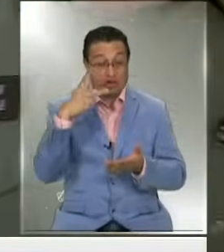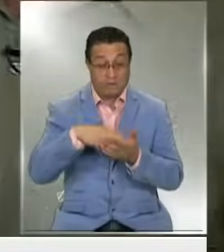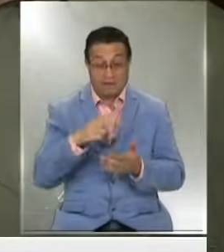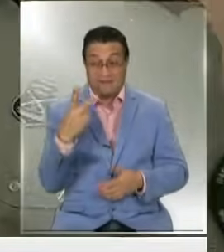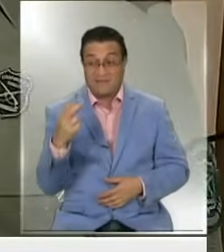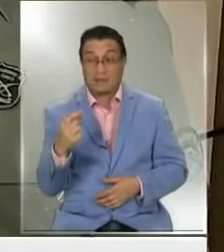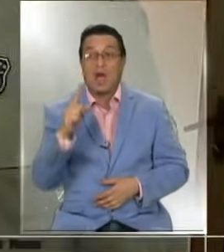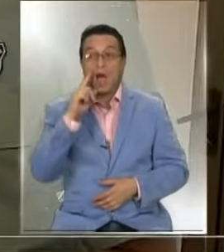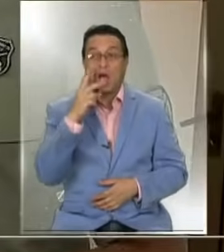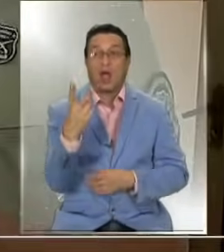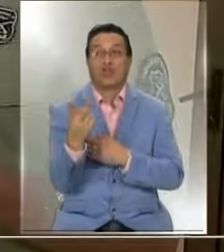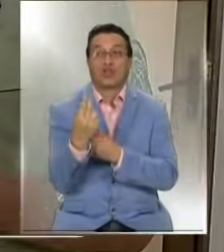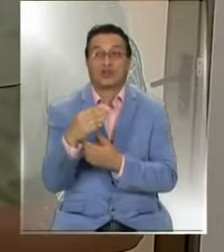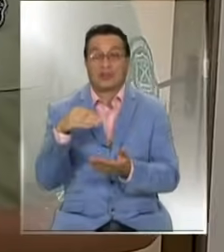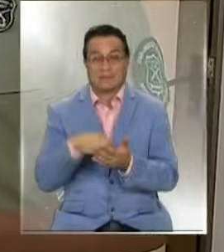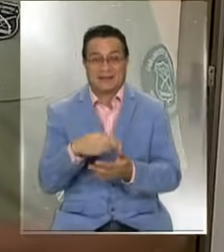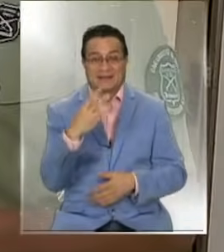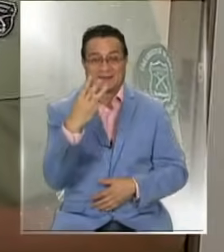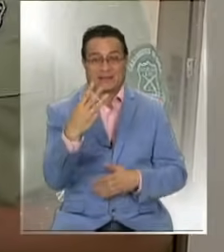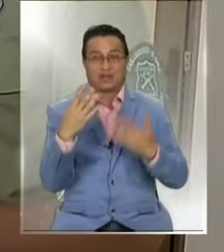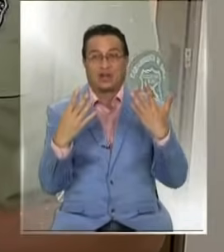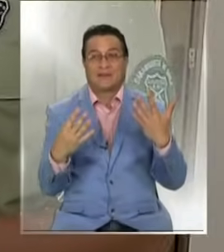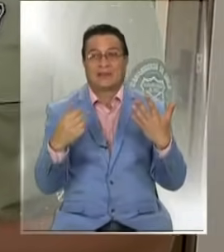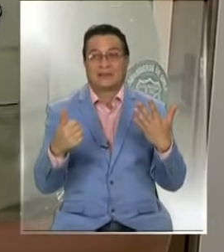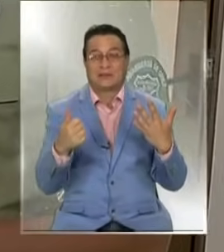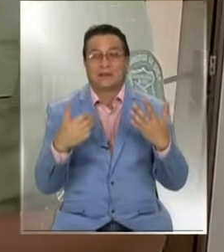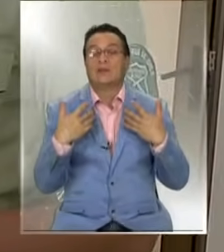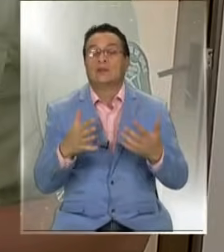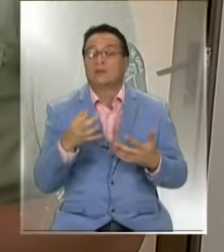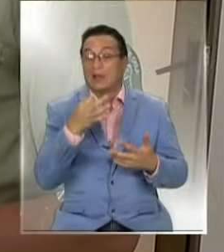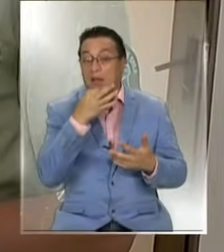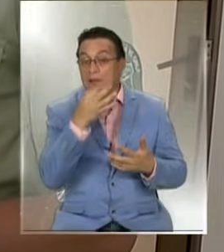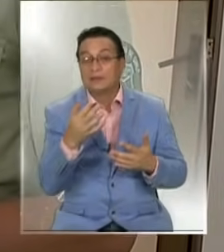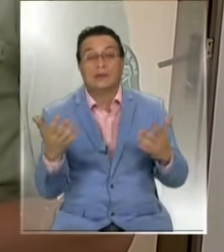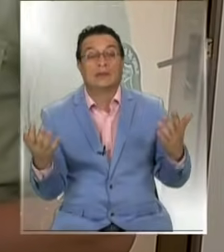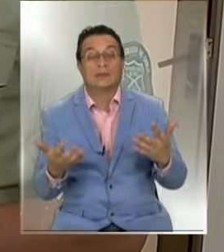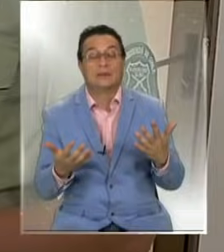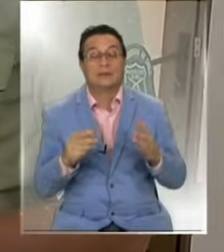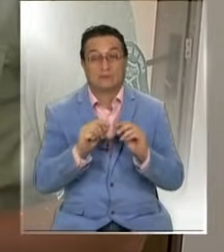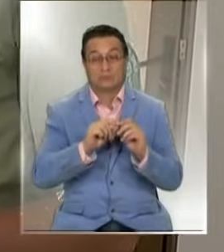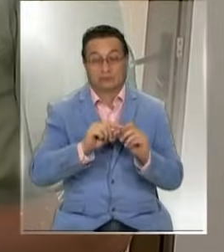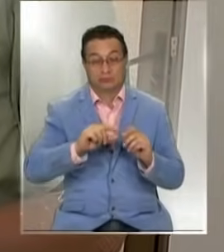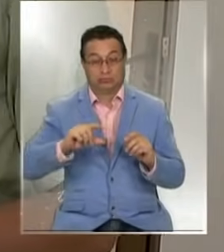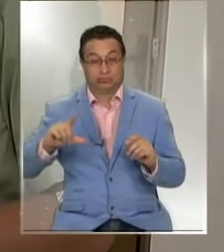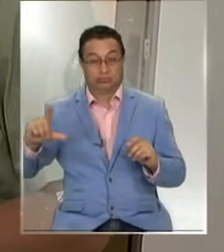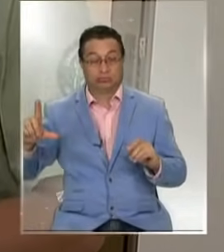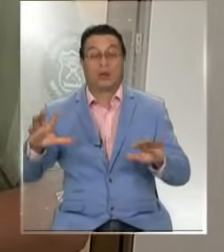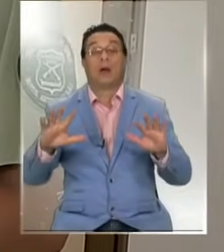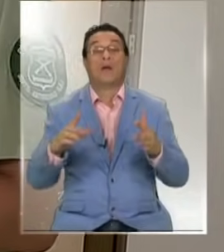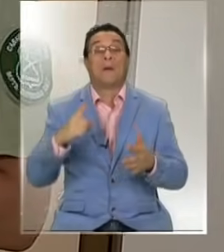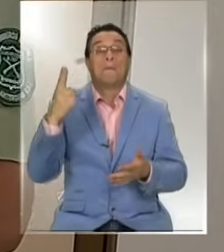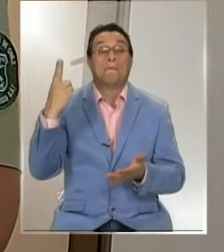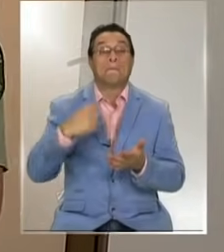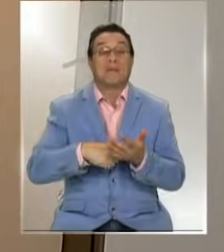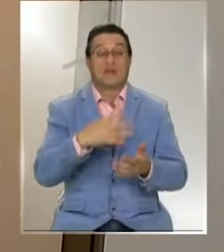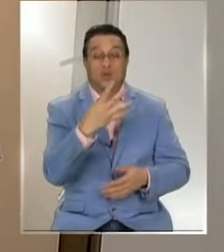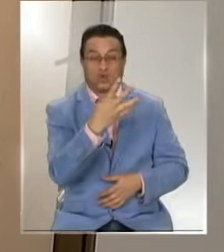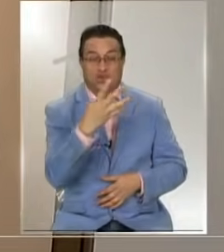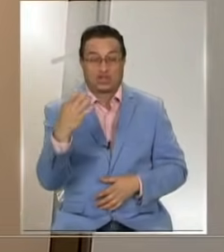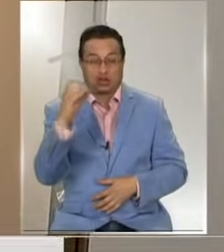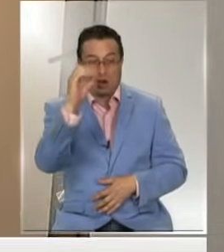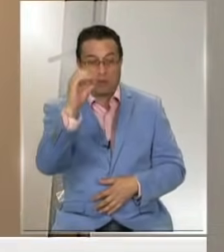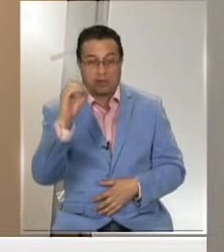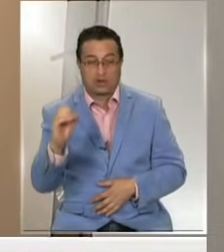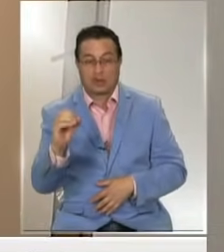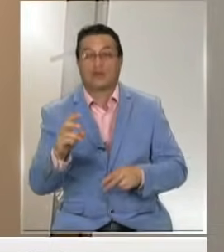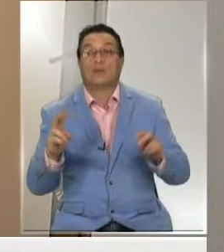2020, tenemos 12.396. Estamos hablando, como lo dice la gráfica, de un crecimiento o un aumento de más de un 1.400% de